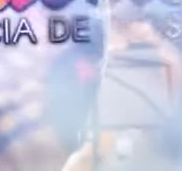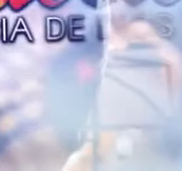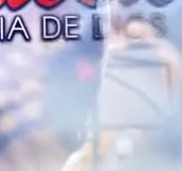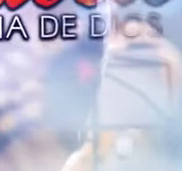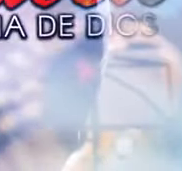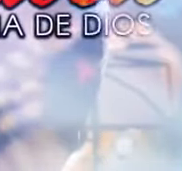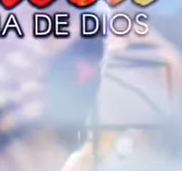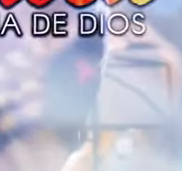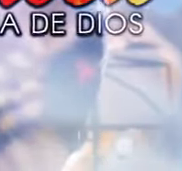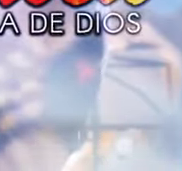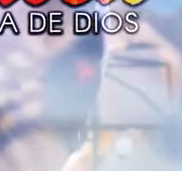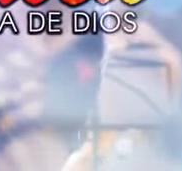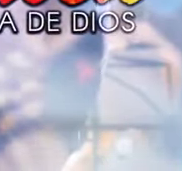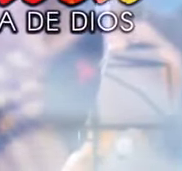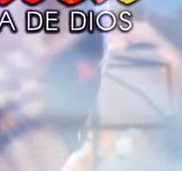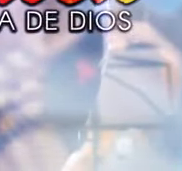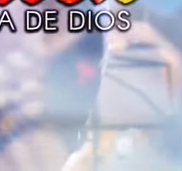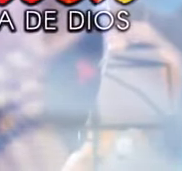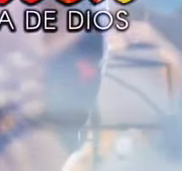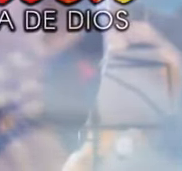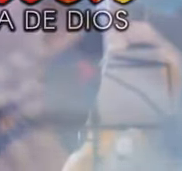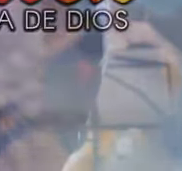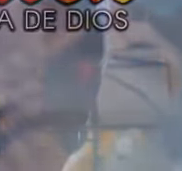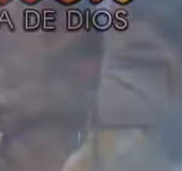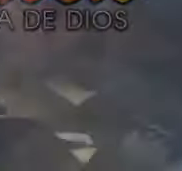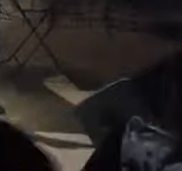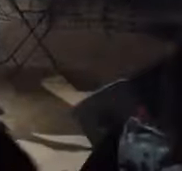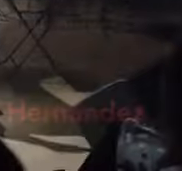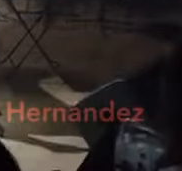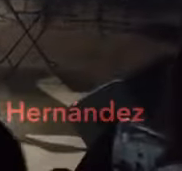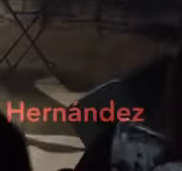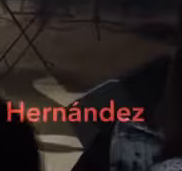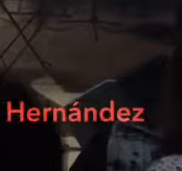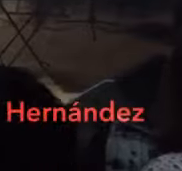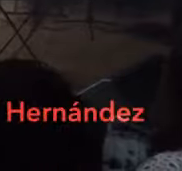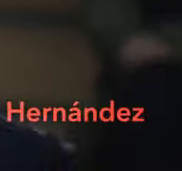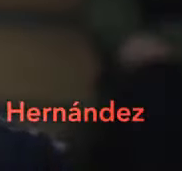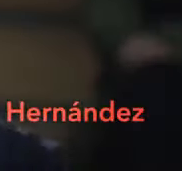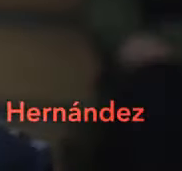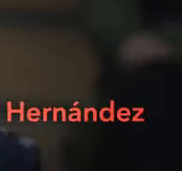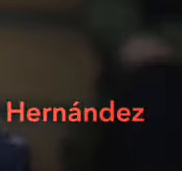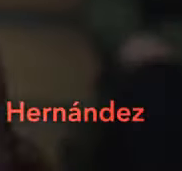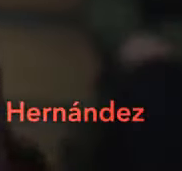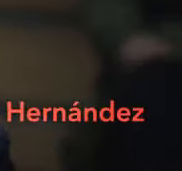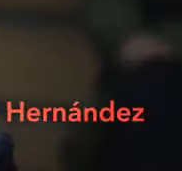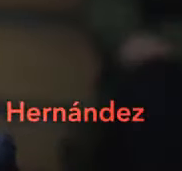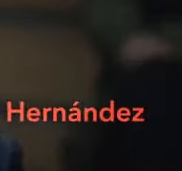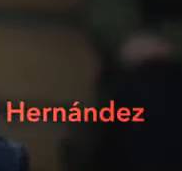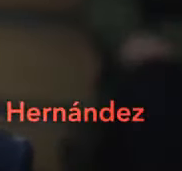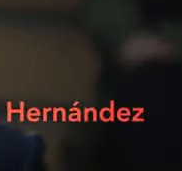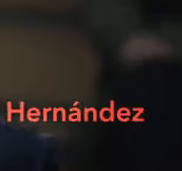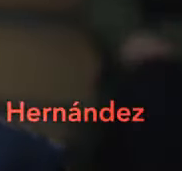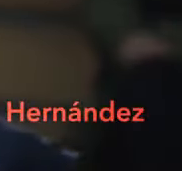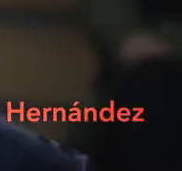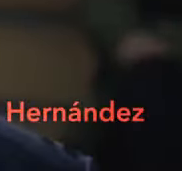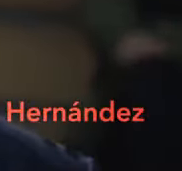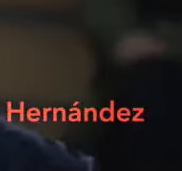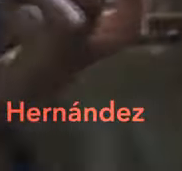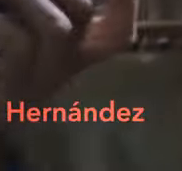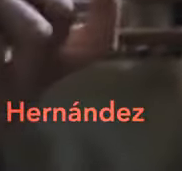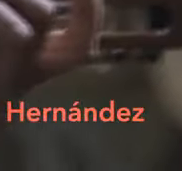alabanzas, Samuel Hernández. El conoce los tiempos,